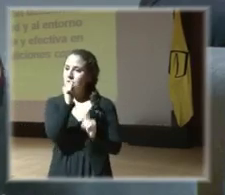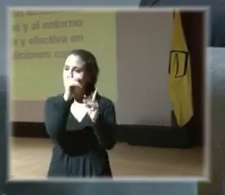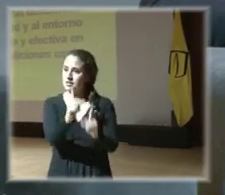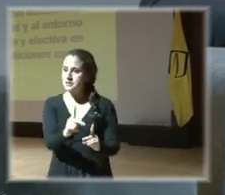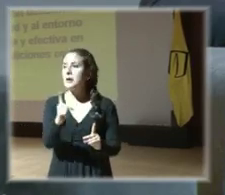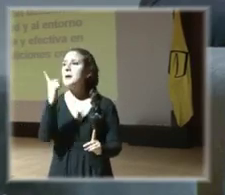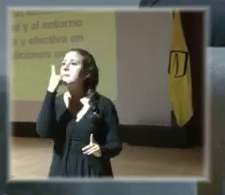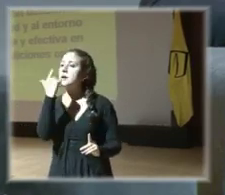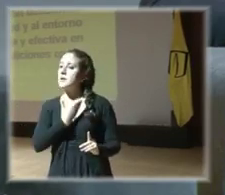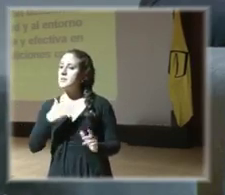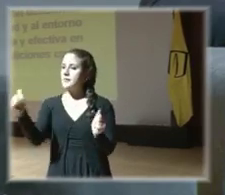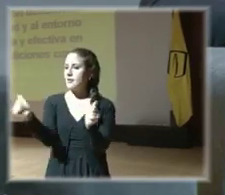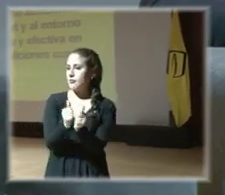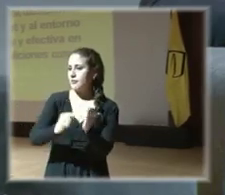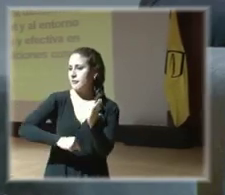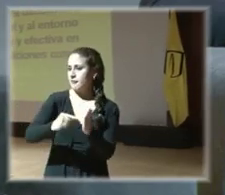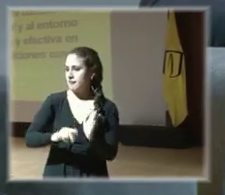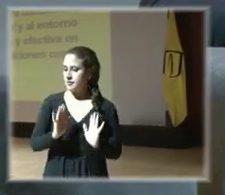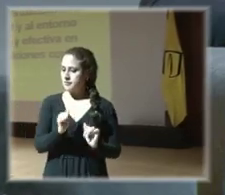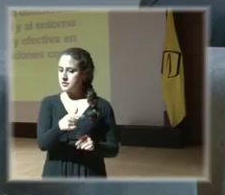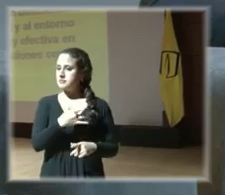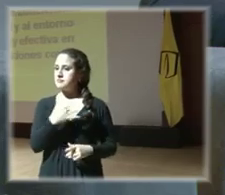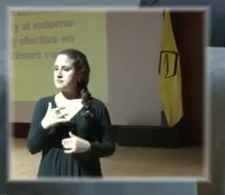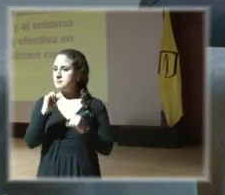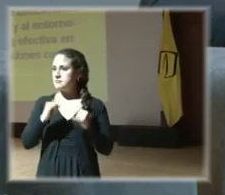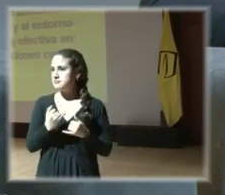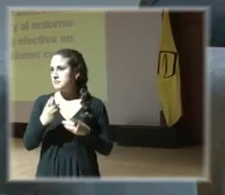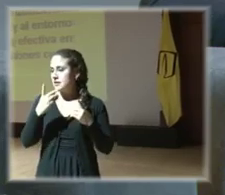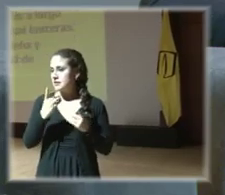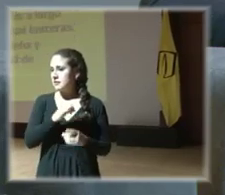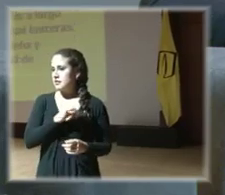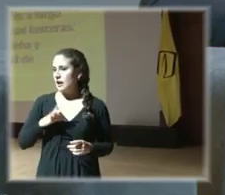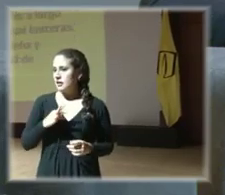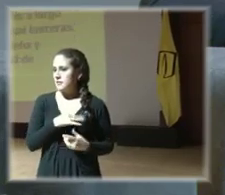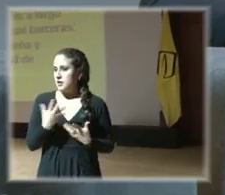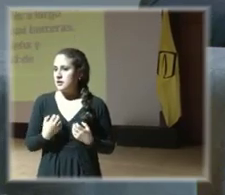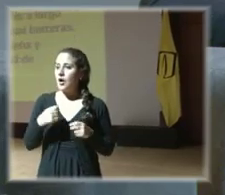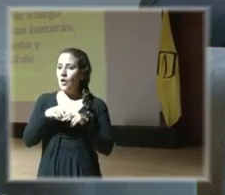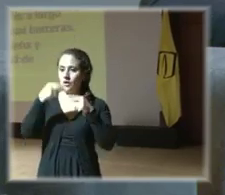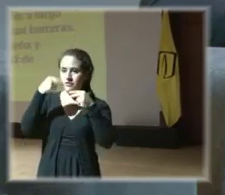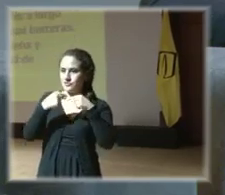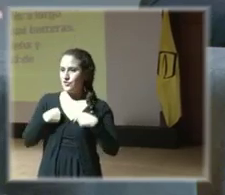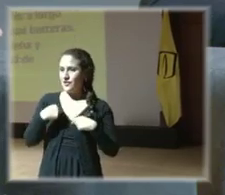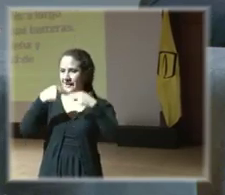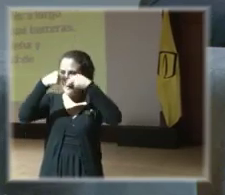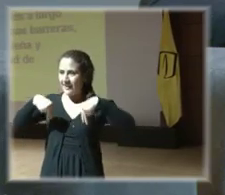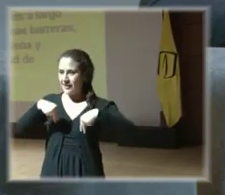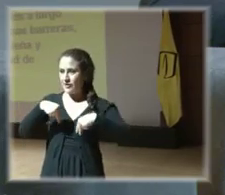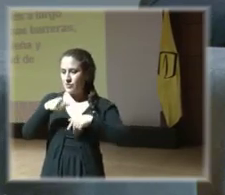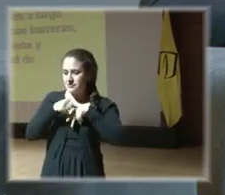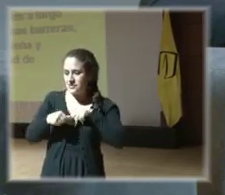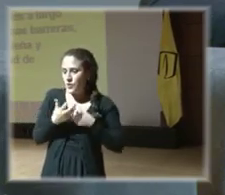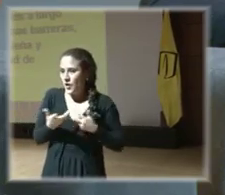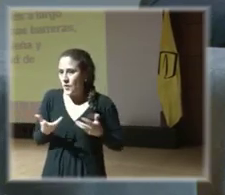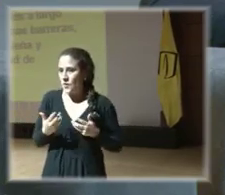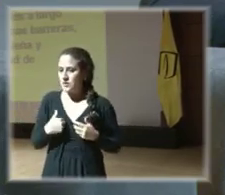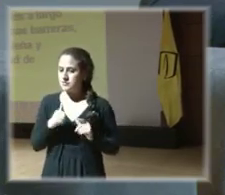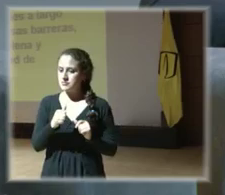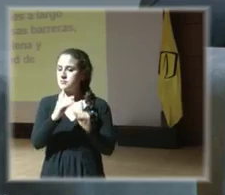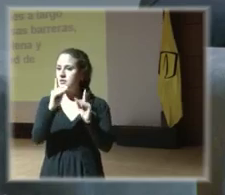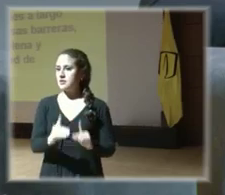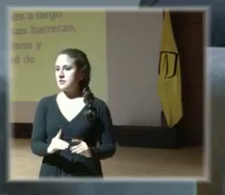decidir sobre sus propios derechos personalísimos, como la selección de su propio género, por ejemplo. Entonces,